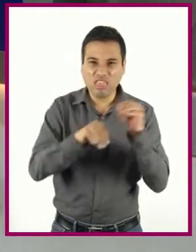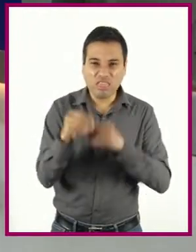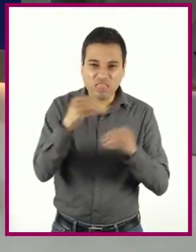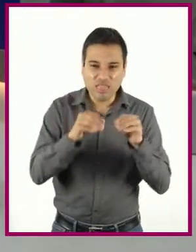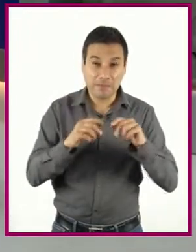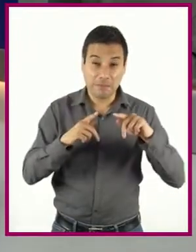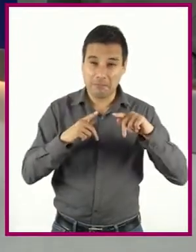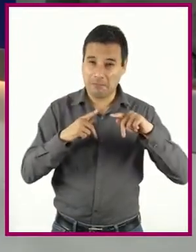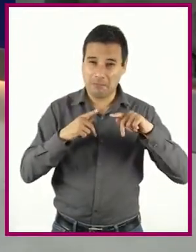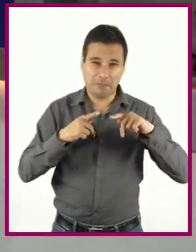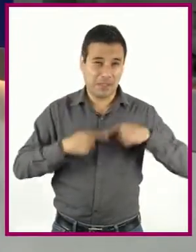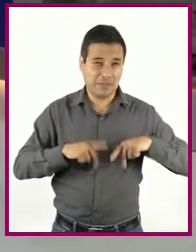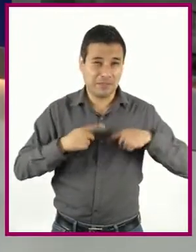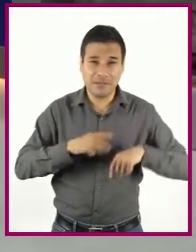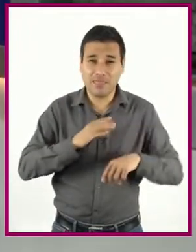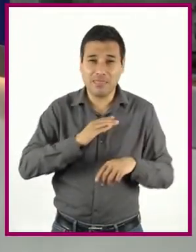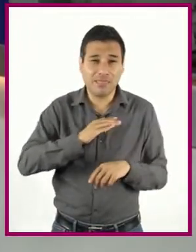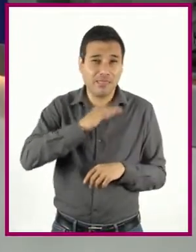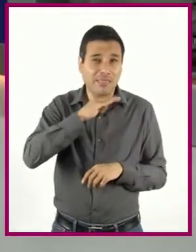¡Nadie lo notará!